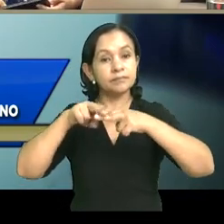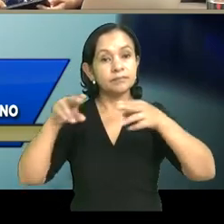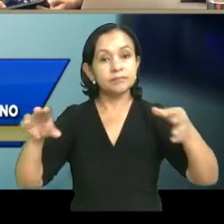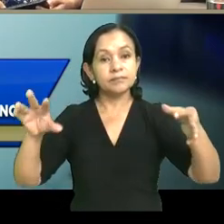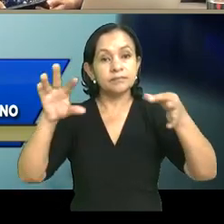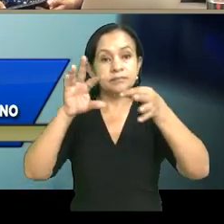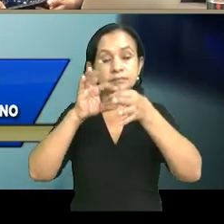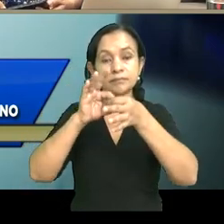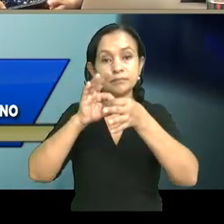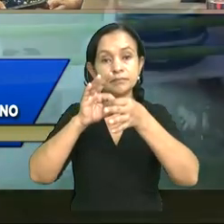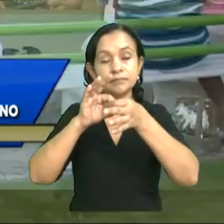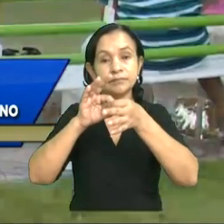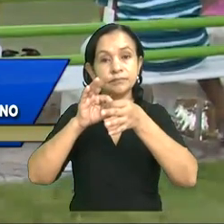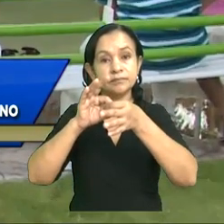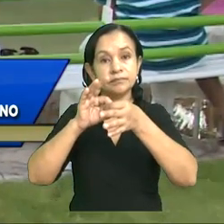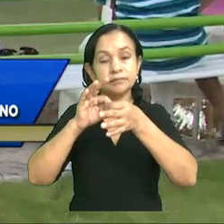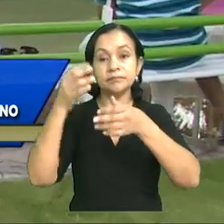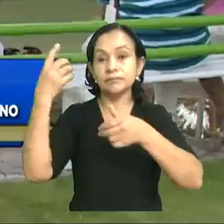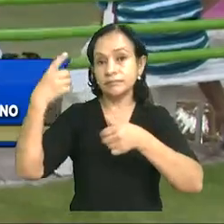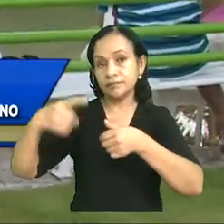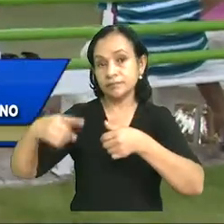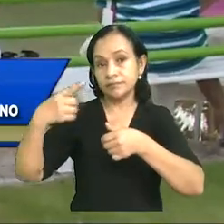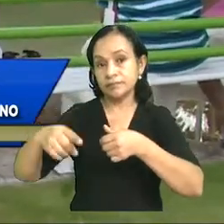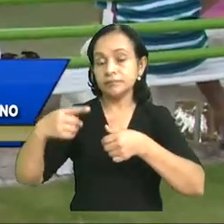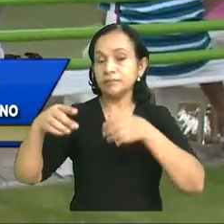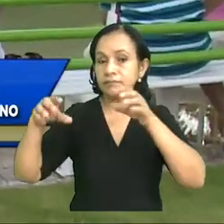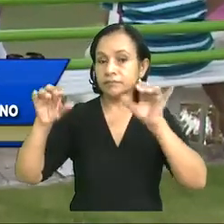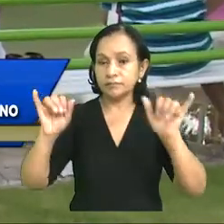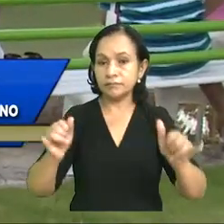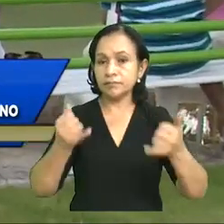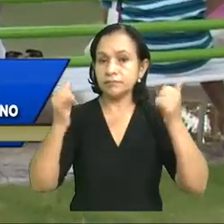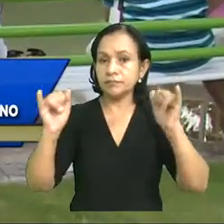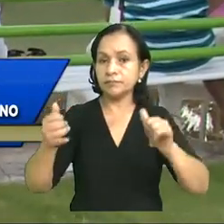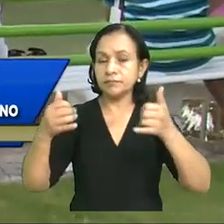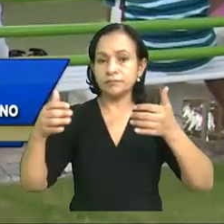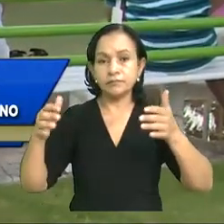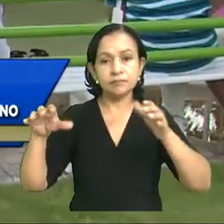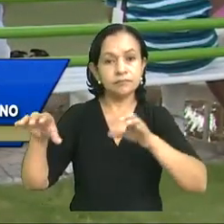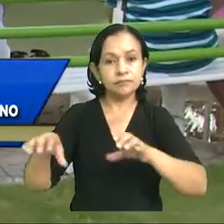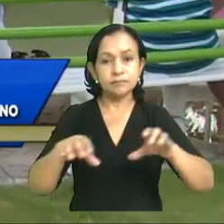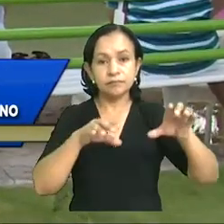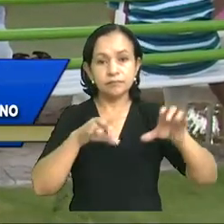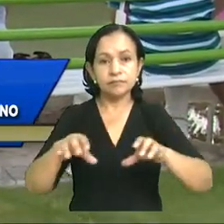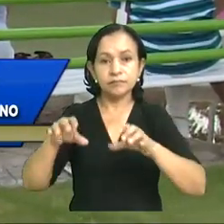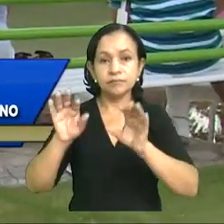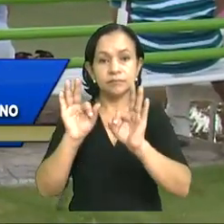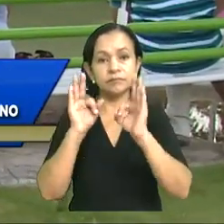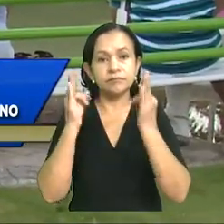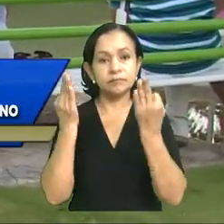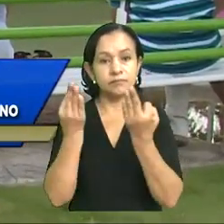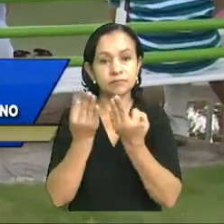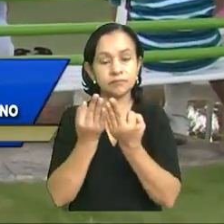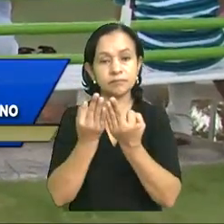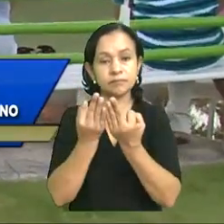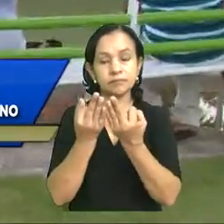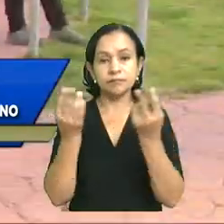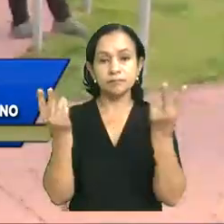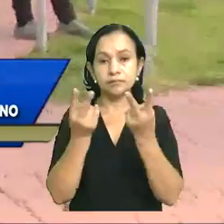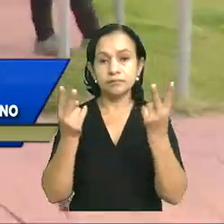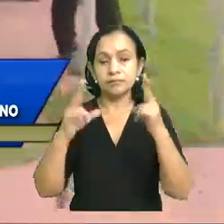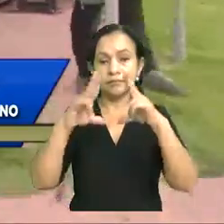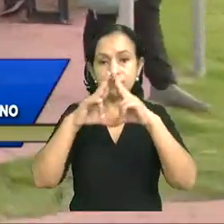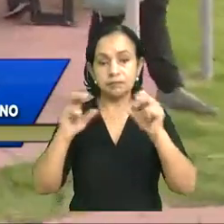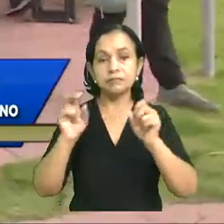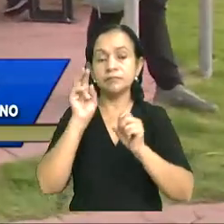la restitución del derecho a la recreación de las familias nicaragüenses. Ahí están precisamente, y esto